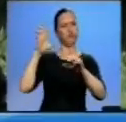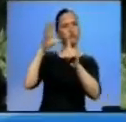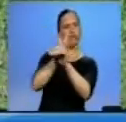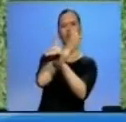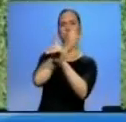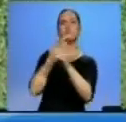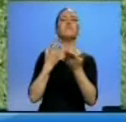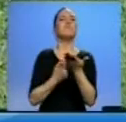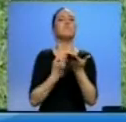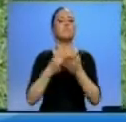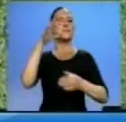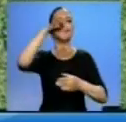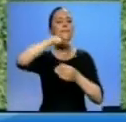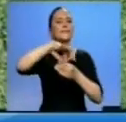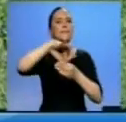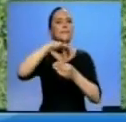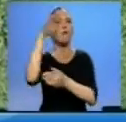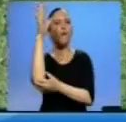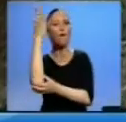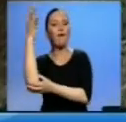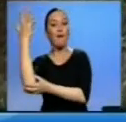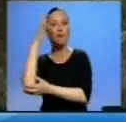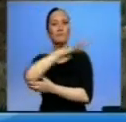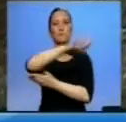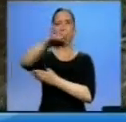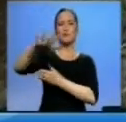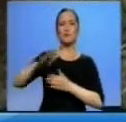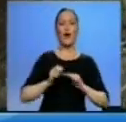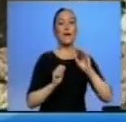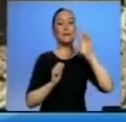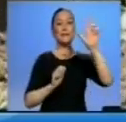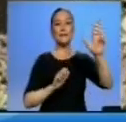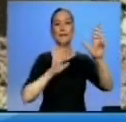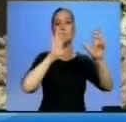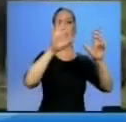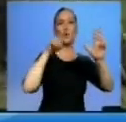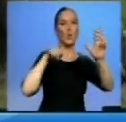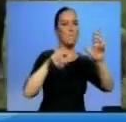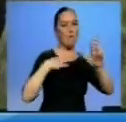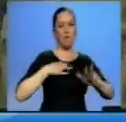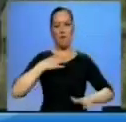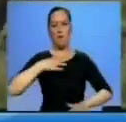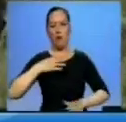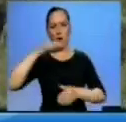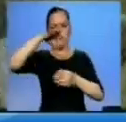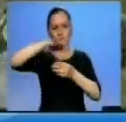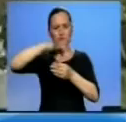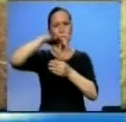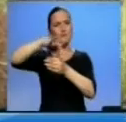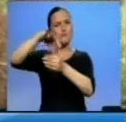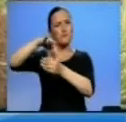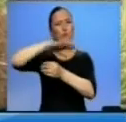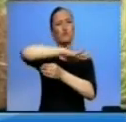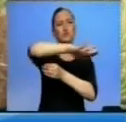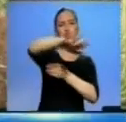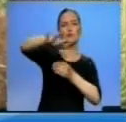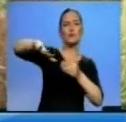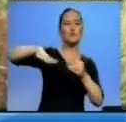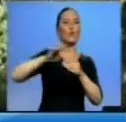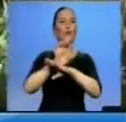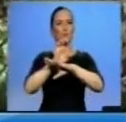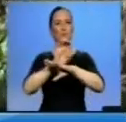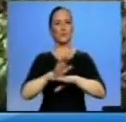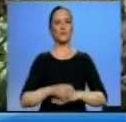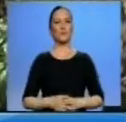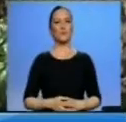Con este objetivo, más de 35.000 voluntarios sembrarán cerca de 350.000 plantas de manera simultánea en todo el